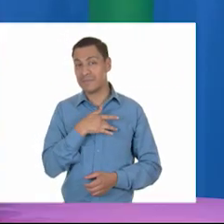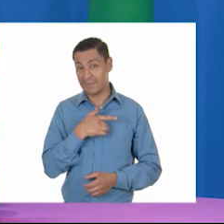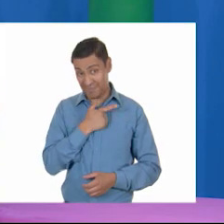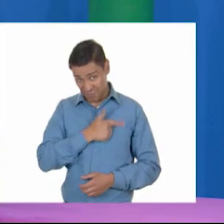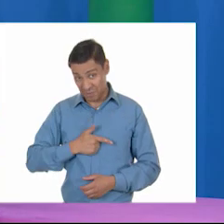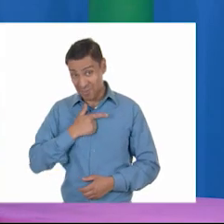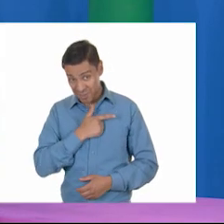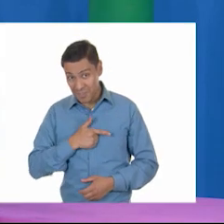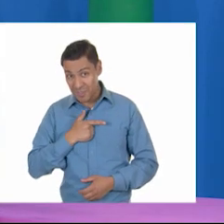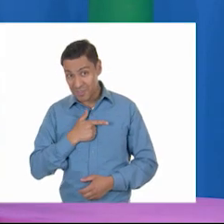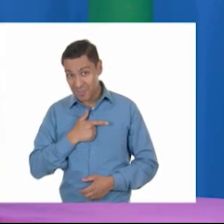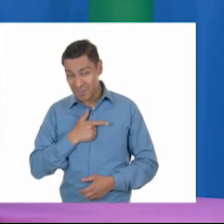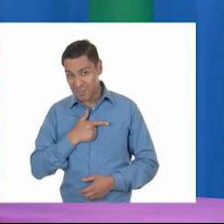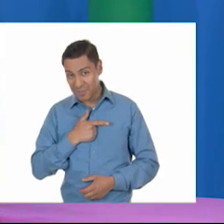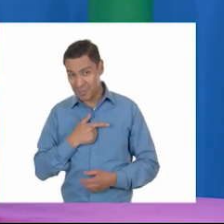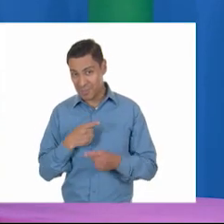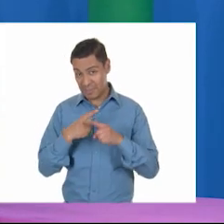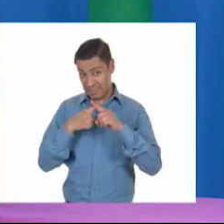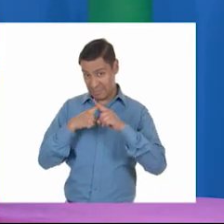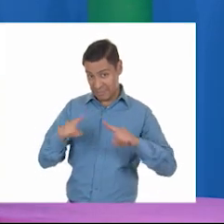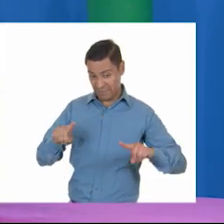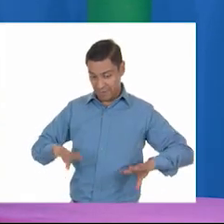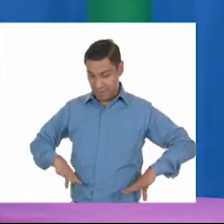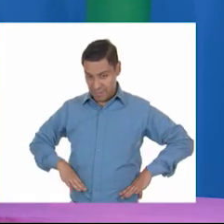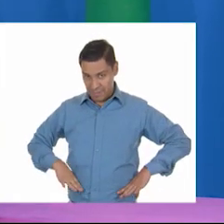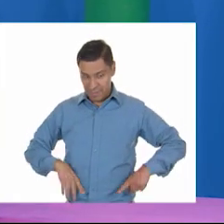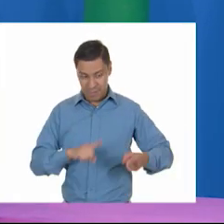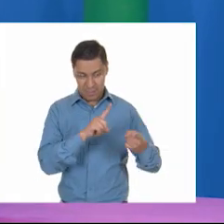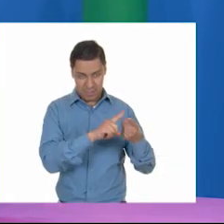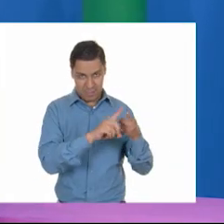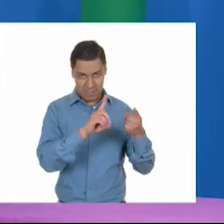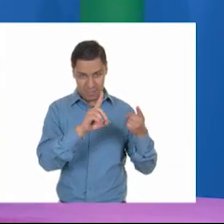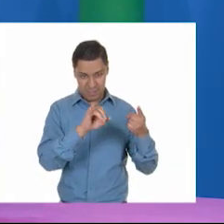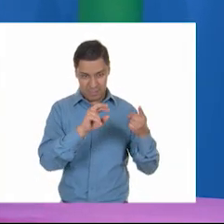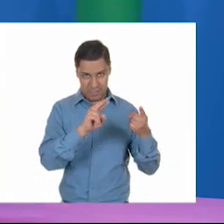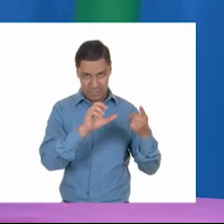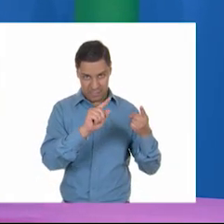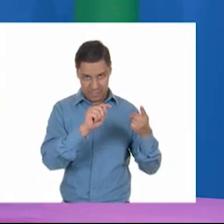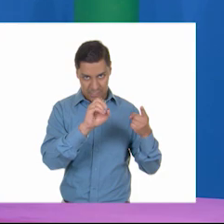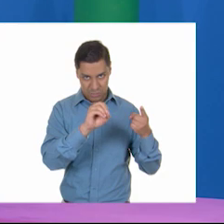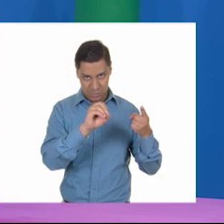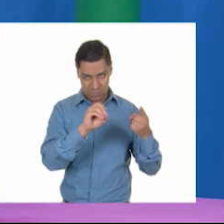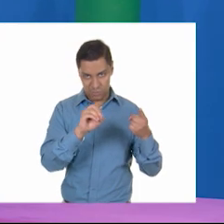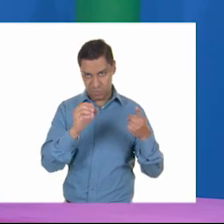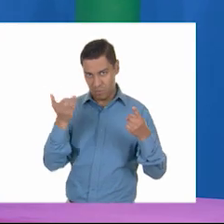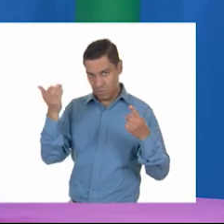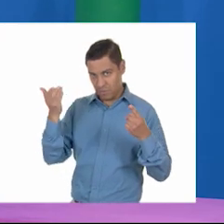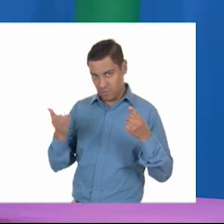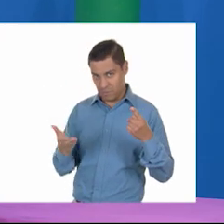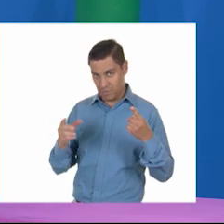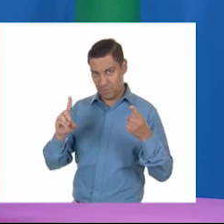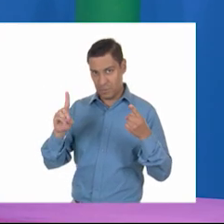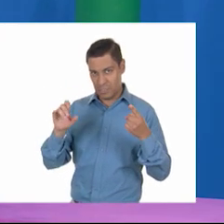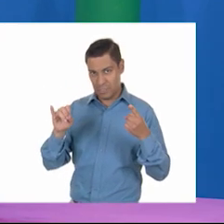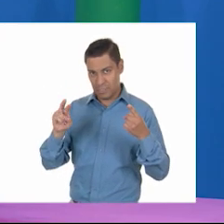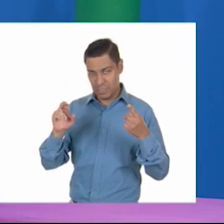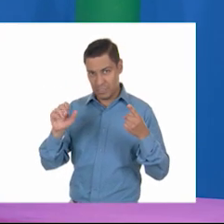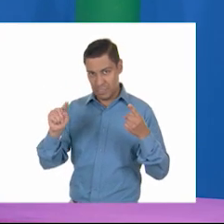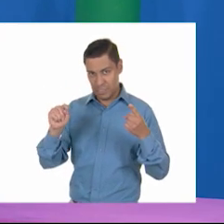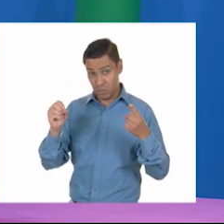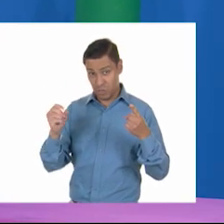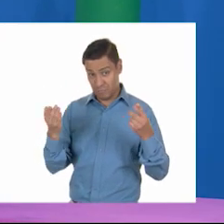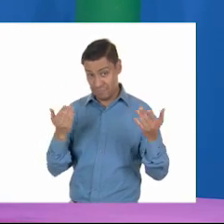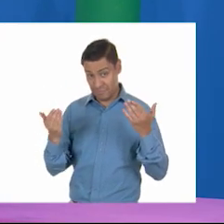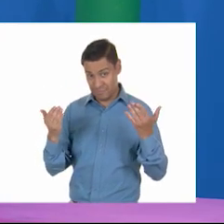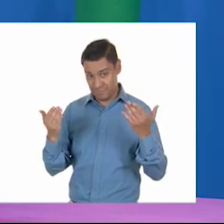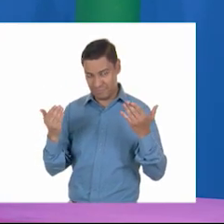¿Reconocen la diferencia entre el discurso directo y el indirecto? Los reportes de entrevistas se pueden hacer de las dos formas. ¿Pero qué creen?